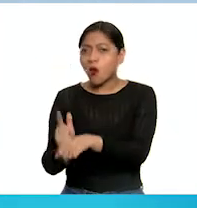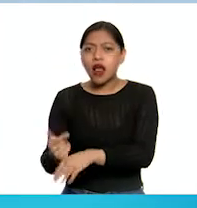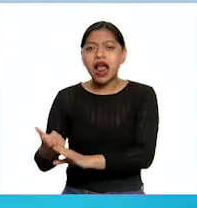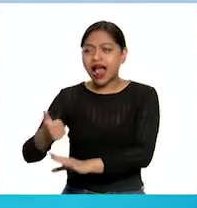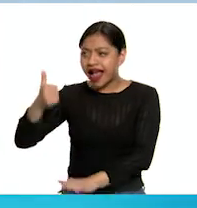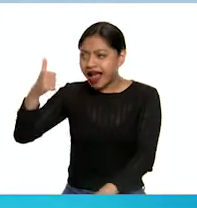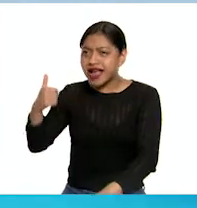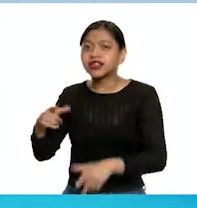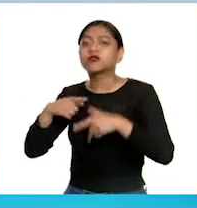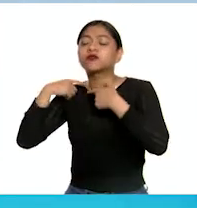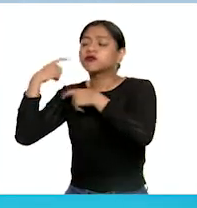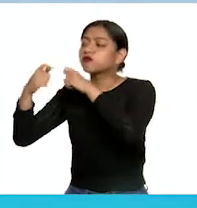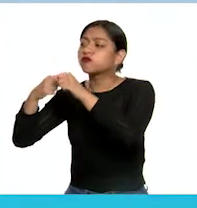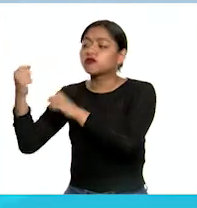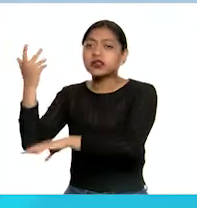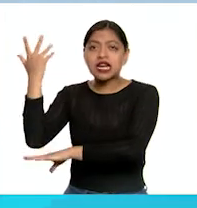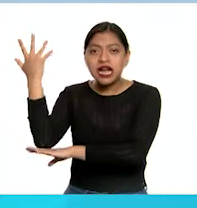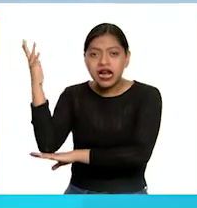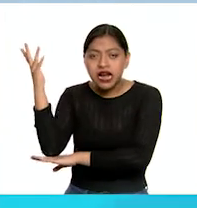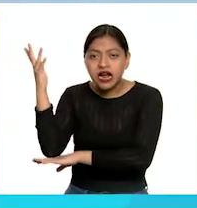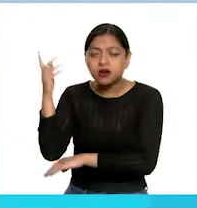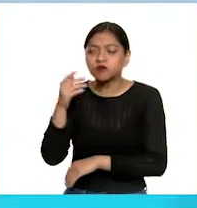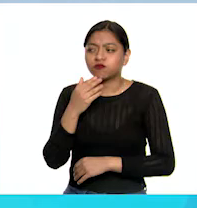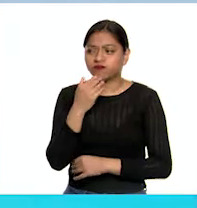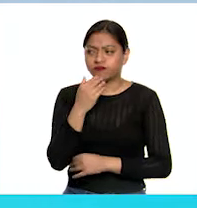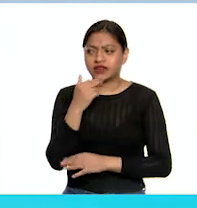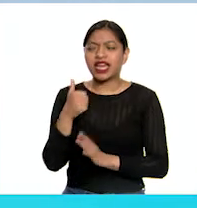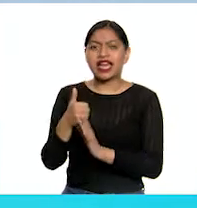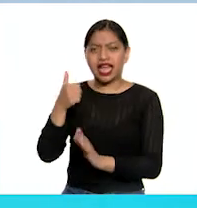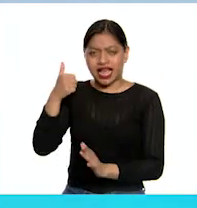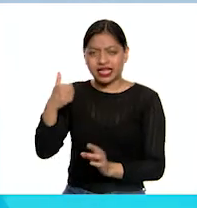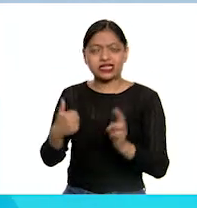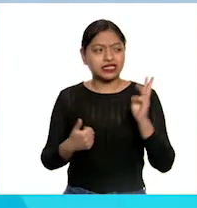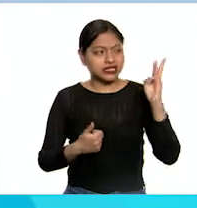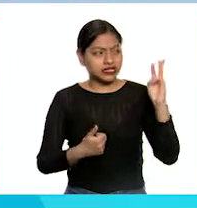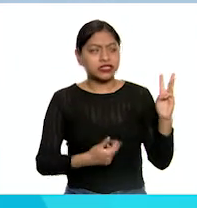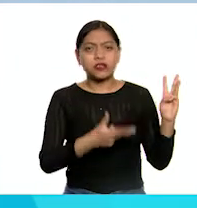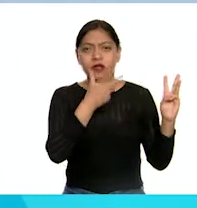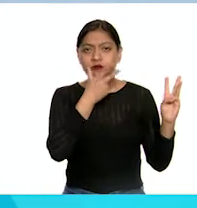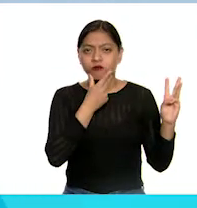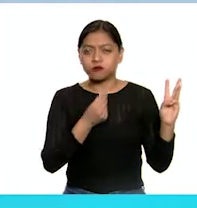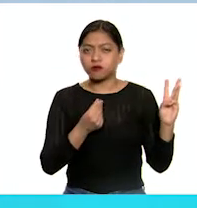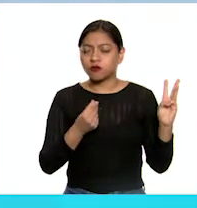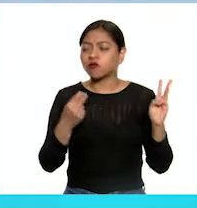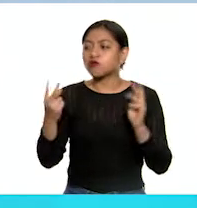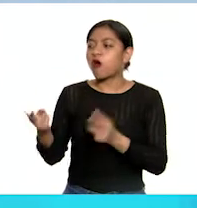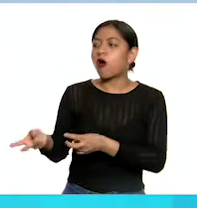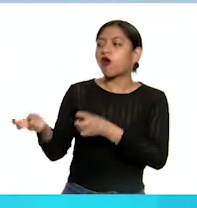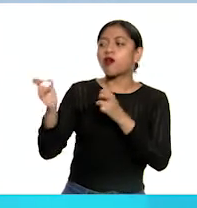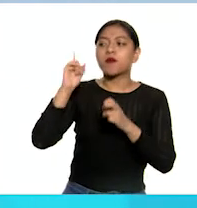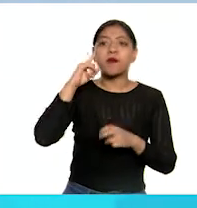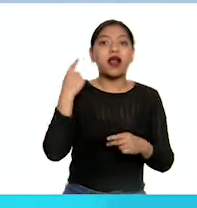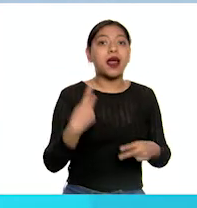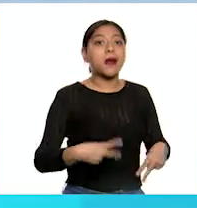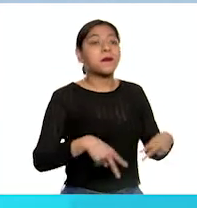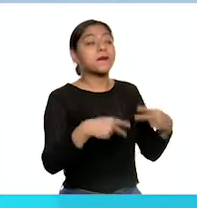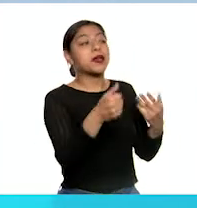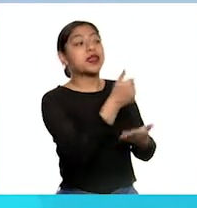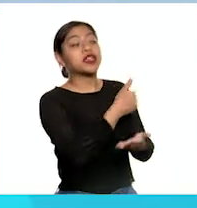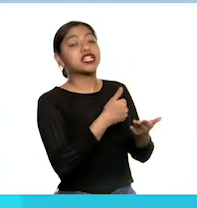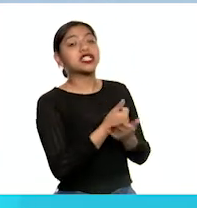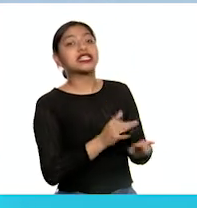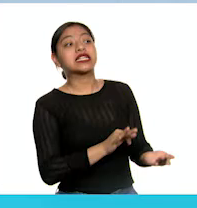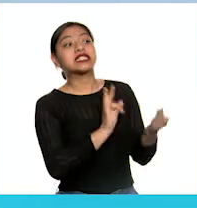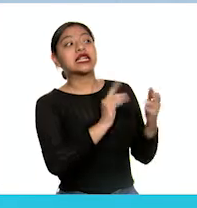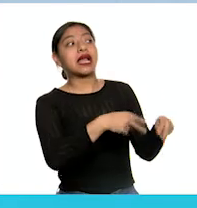amarrado en un árbol. Justo hacía un momento, 3 hombres se lo acababan de robar para venderlo en la ciudad vecina.